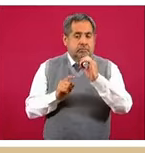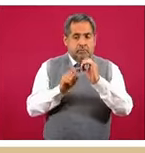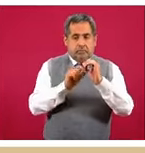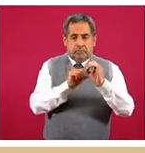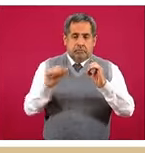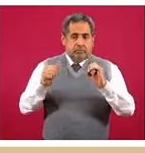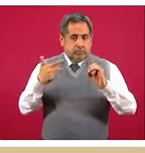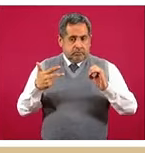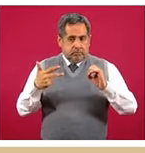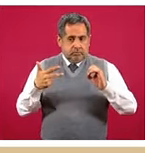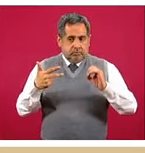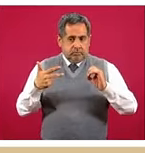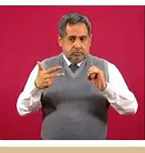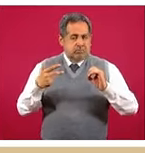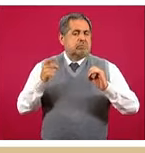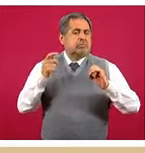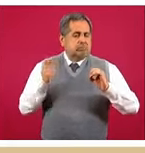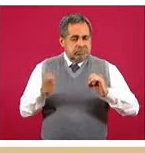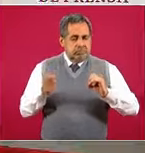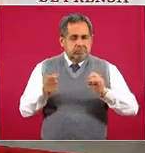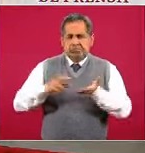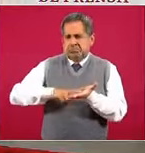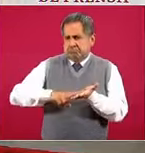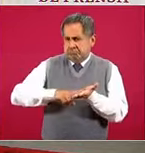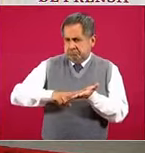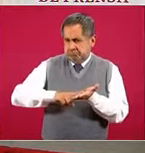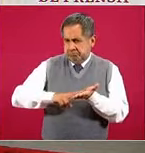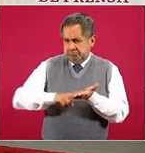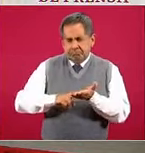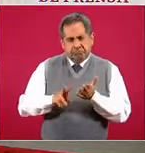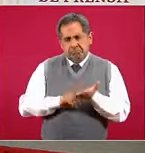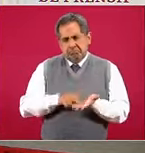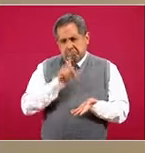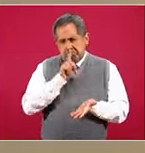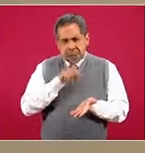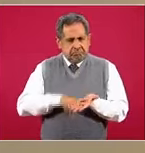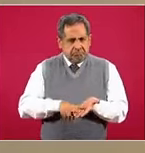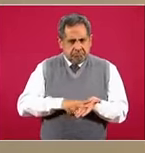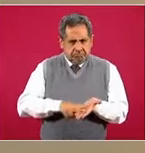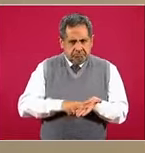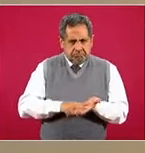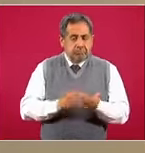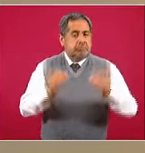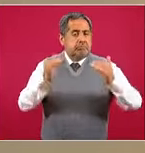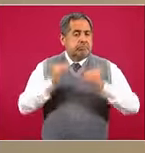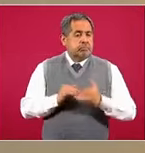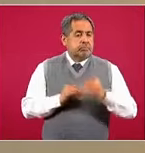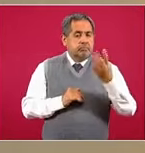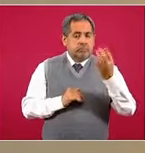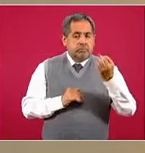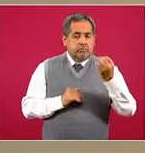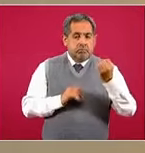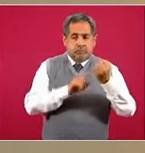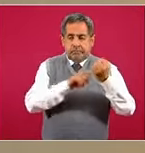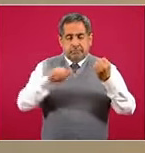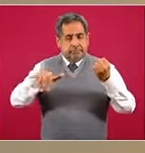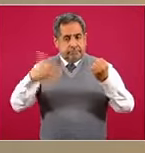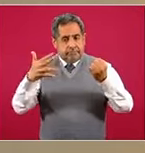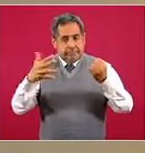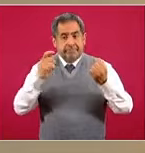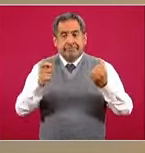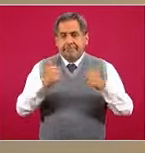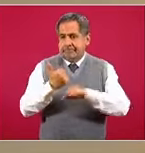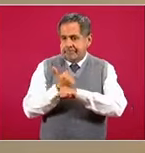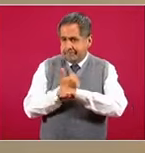8 es nivel verde, nivel mínimo de riesgo, si es de 9 a 15 es